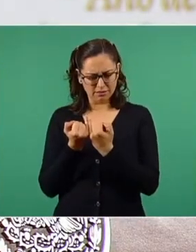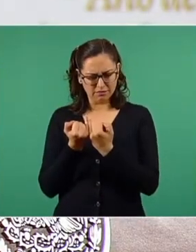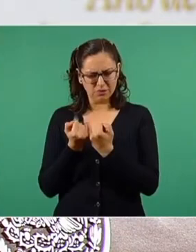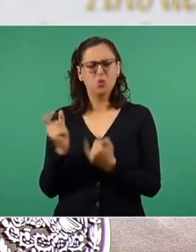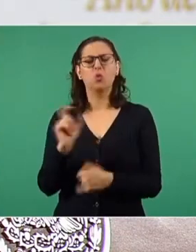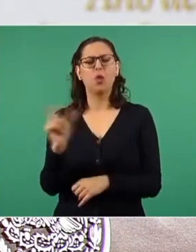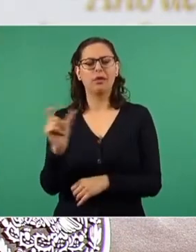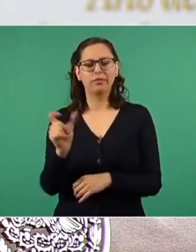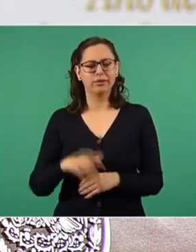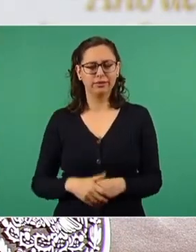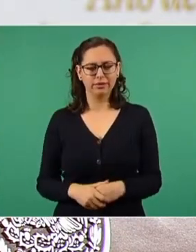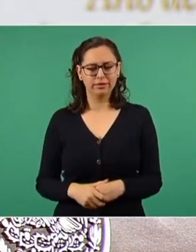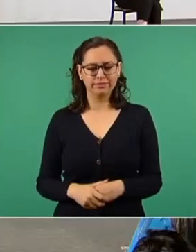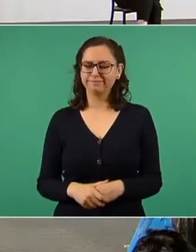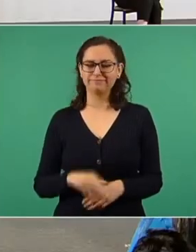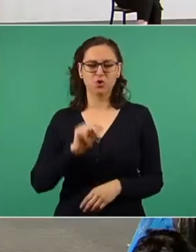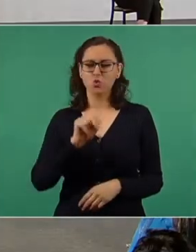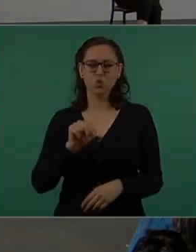nunca